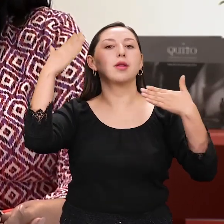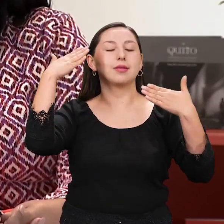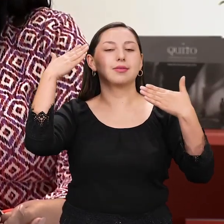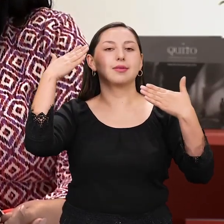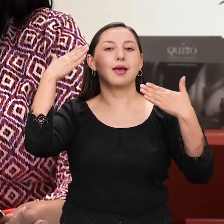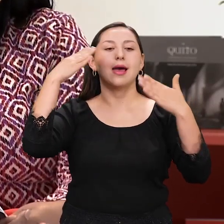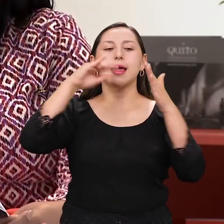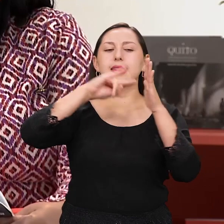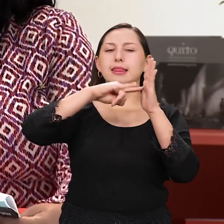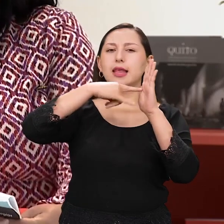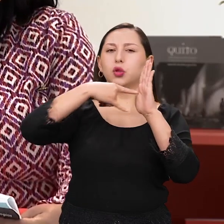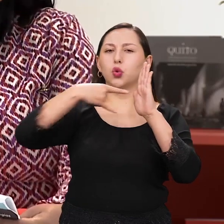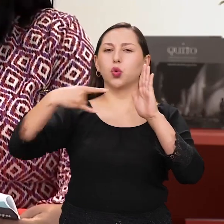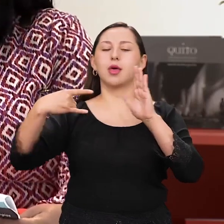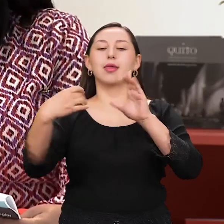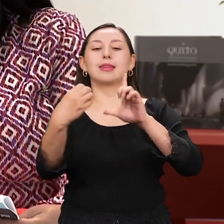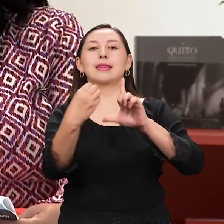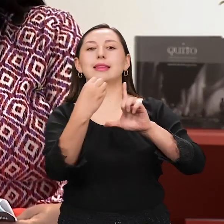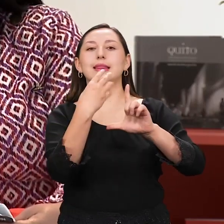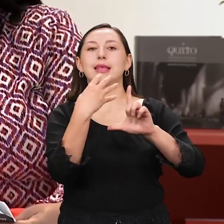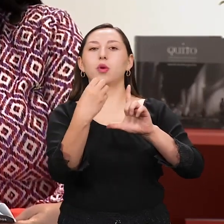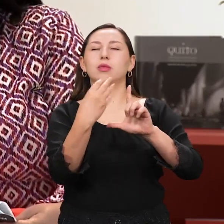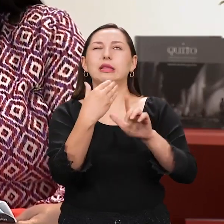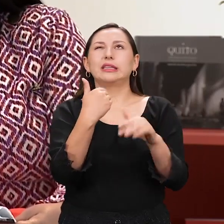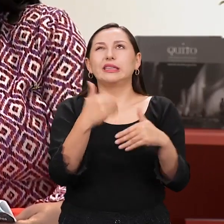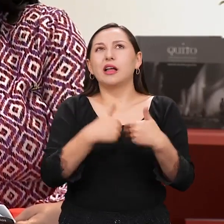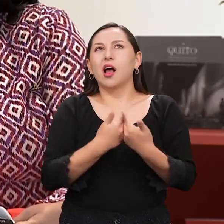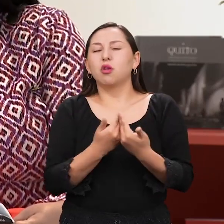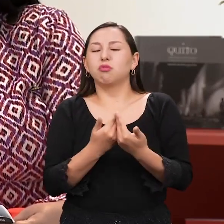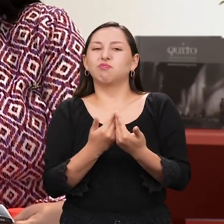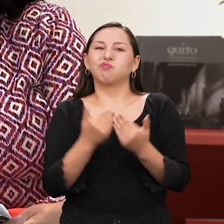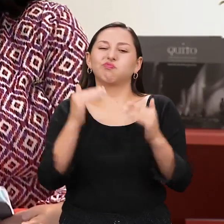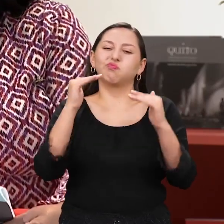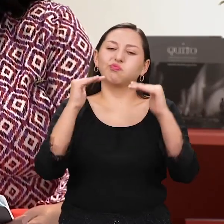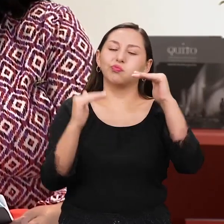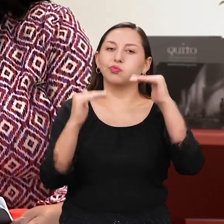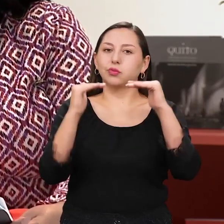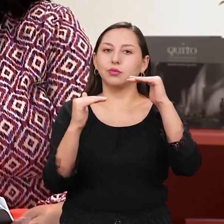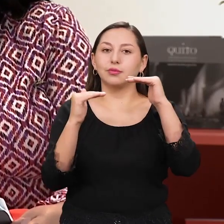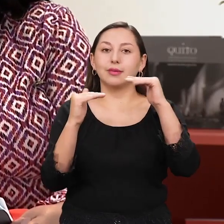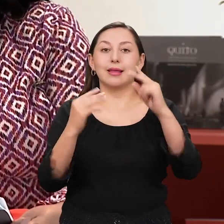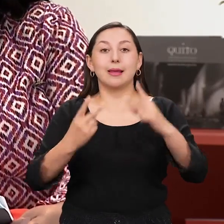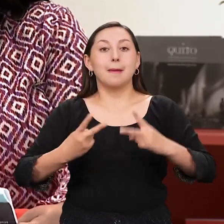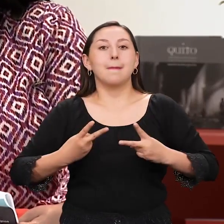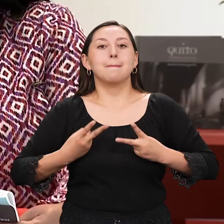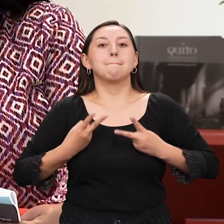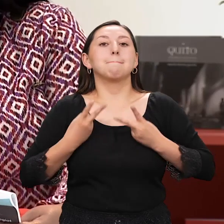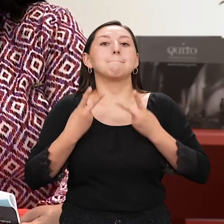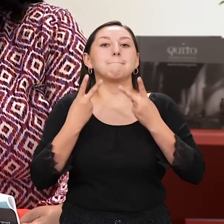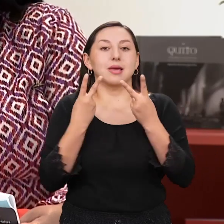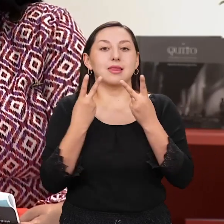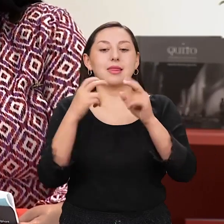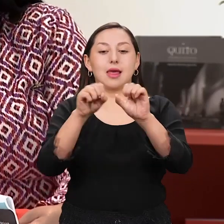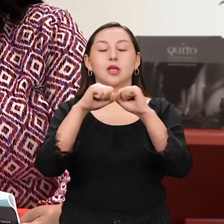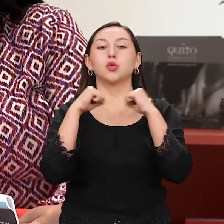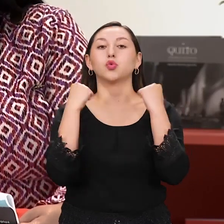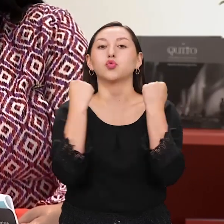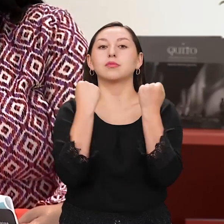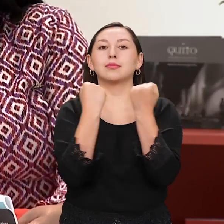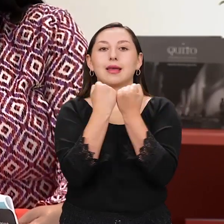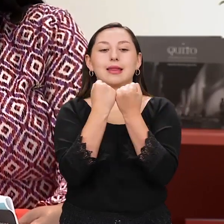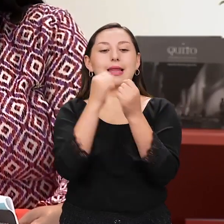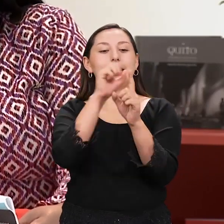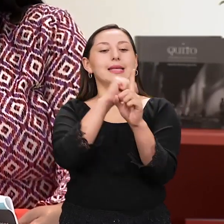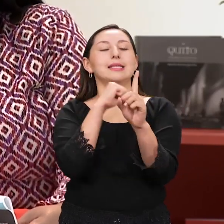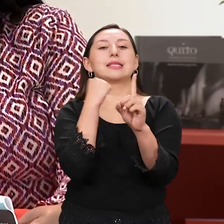entendemos que hay una relación tensa y no siempre simétrica. Nuestra vida, nuestras distintas dimensiones